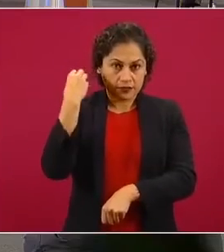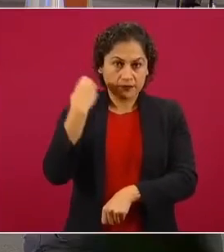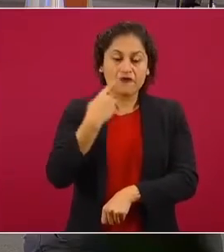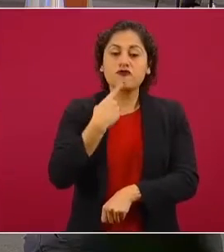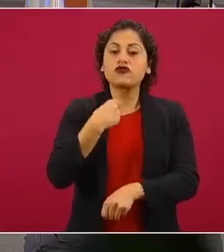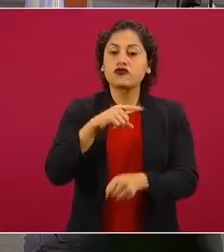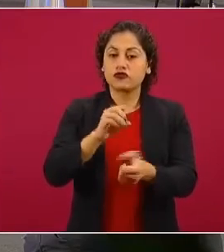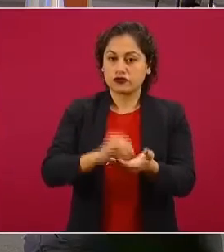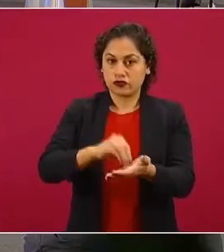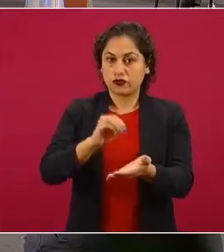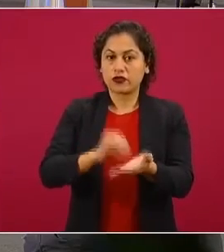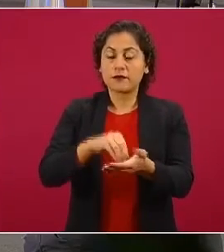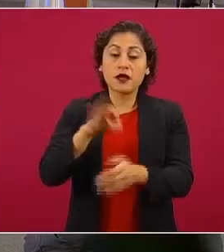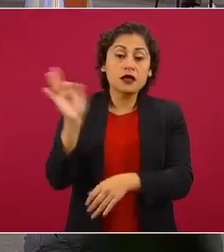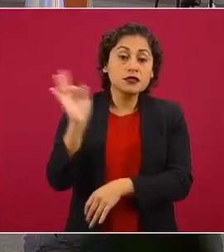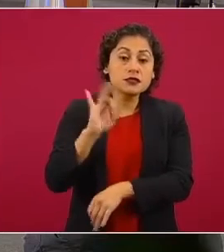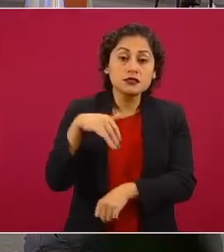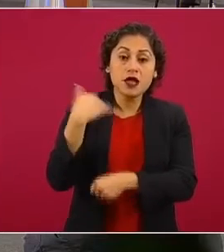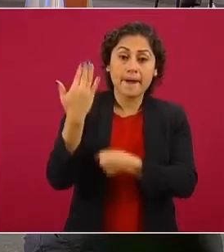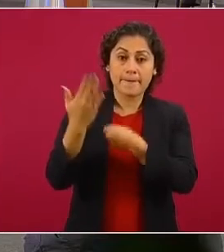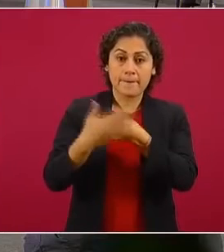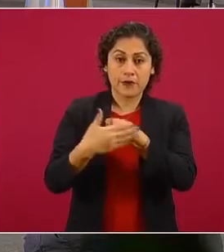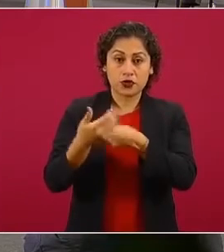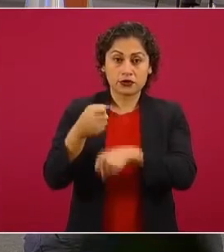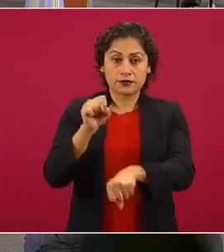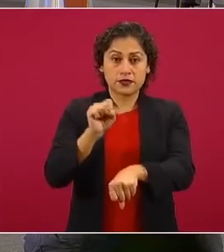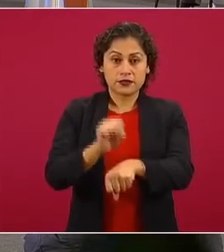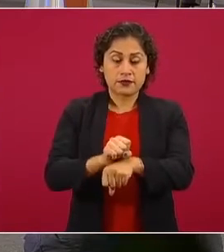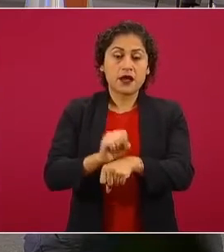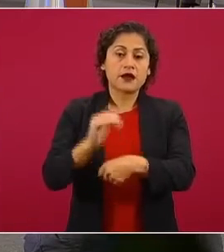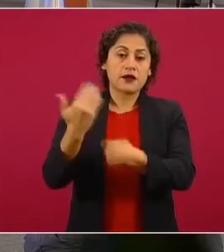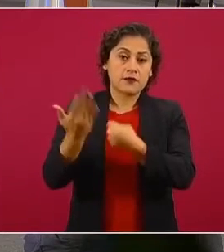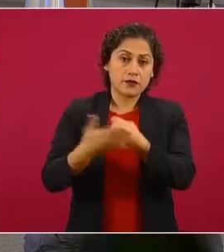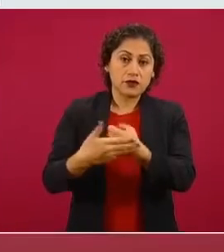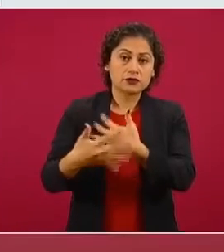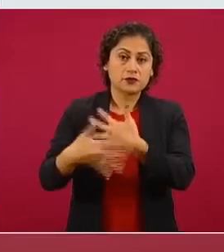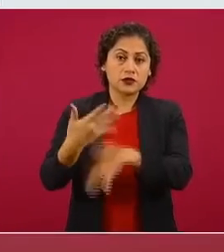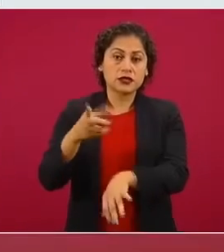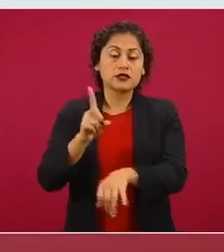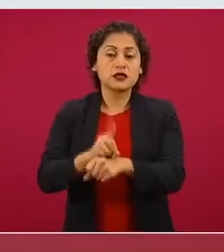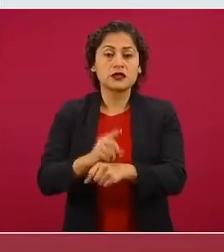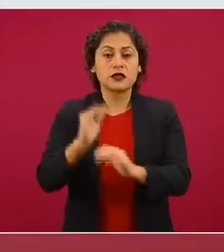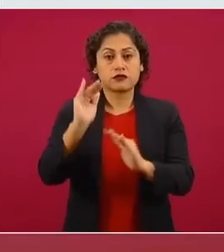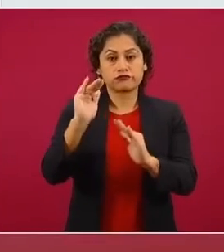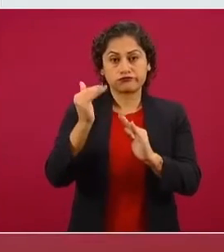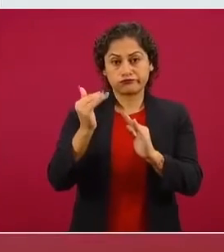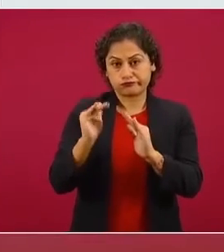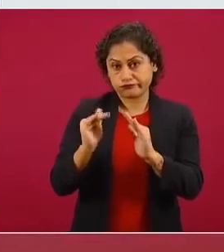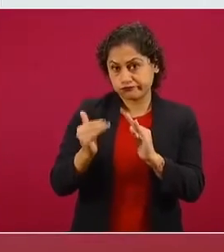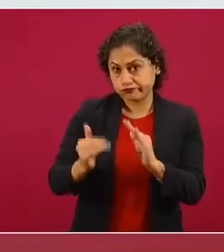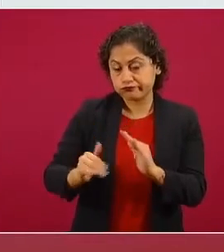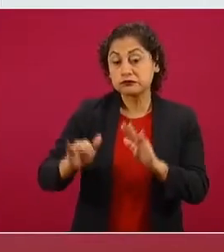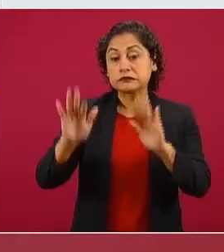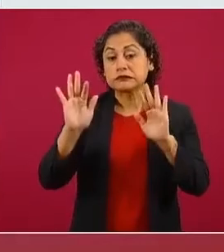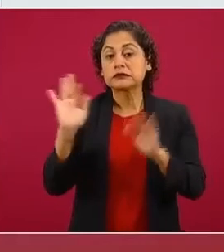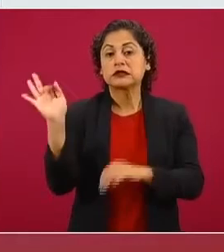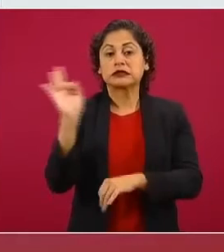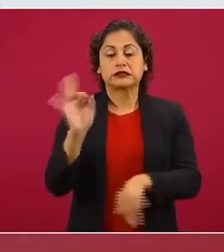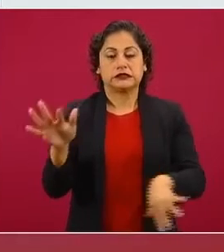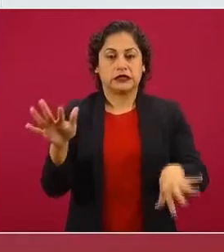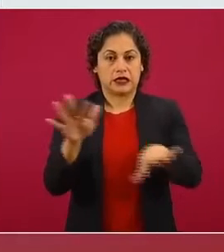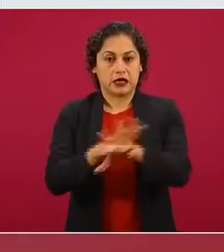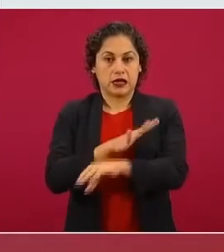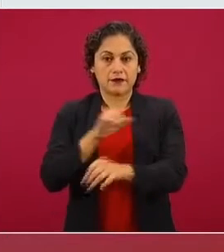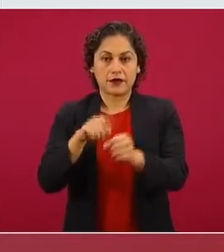que en la siguiente quincena ya empezara a disminuir, pero sí y solo sí, como hemos dicho en otras ocasiones, sí se